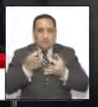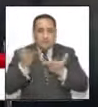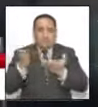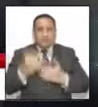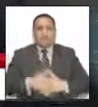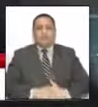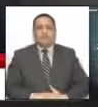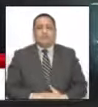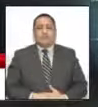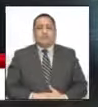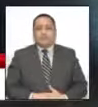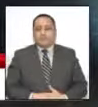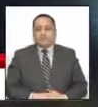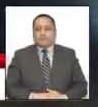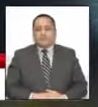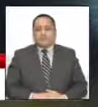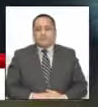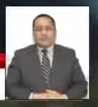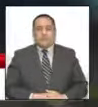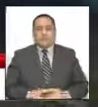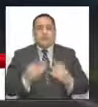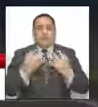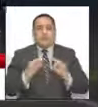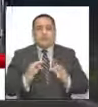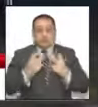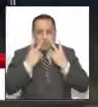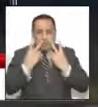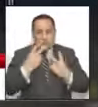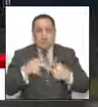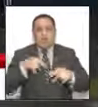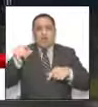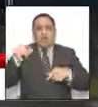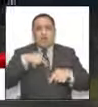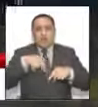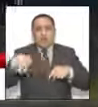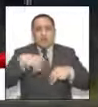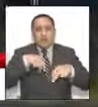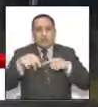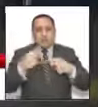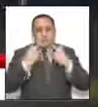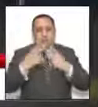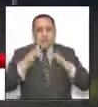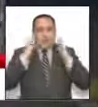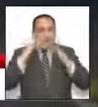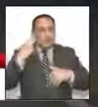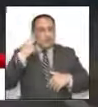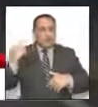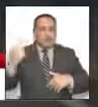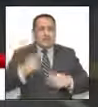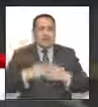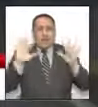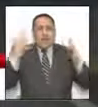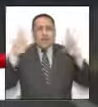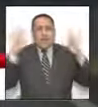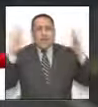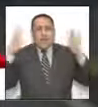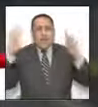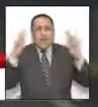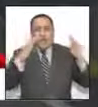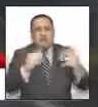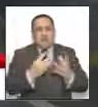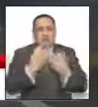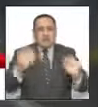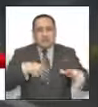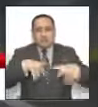información. Así es, Harumi, nosotros vamos a ir precisamente desde Pasos Perdidos, donde escuchamos arengas, donde escuchamos, donde hay